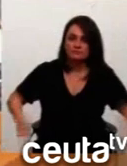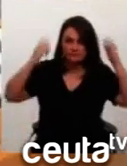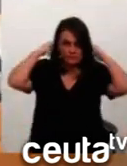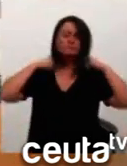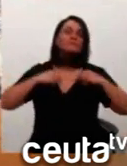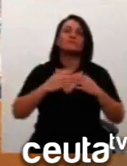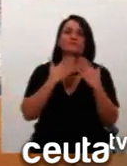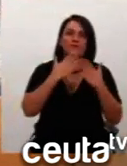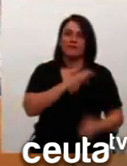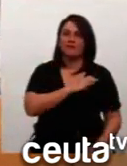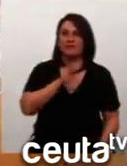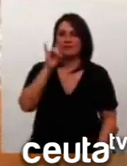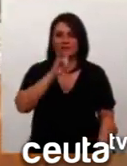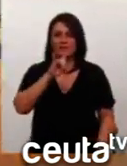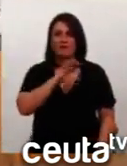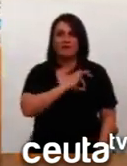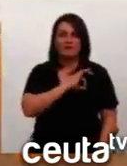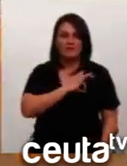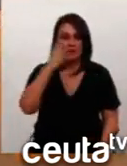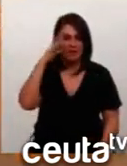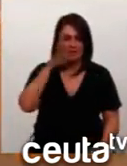tiene usted la palabra.